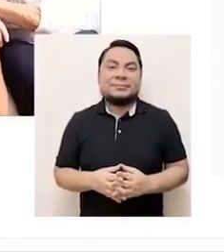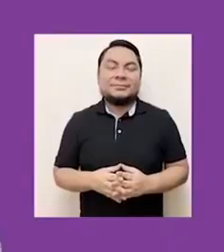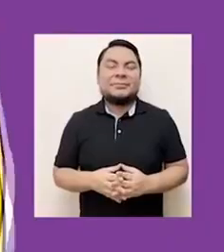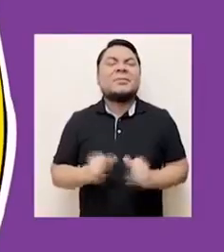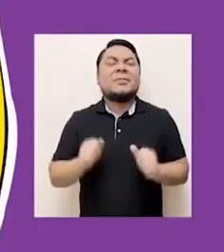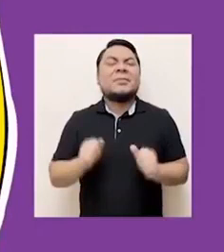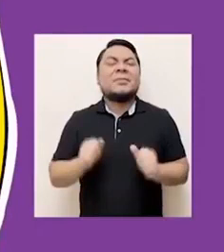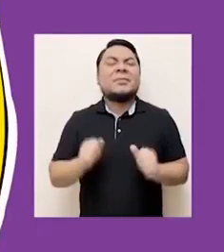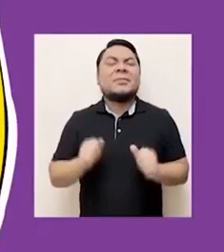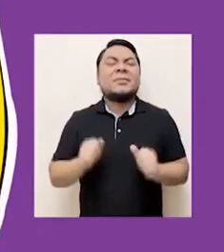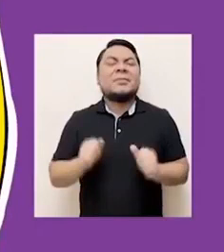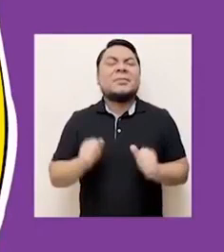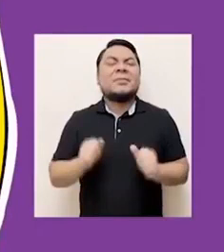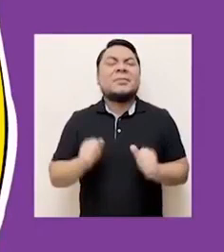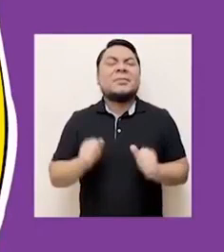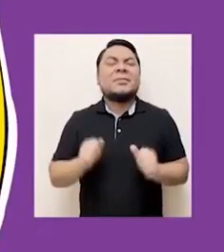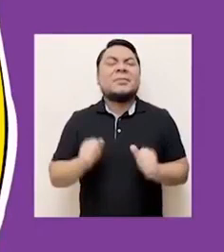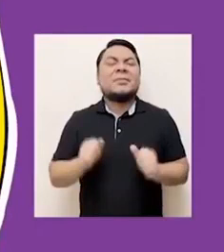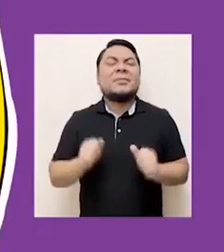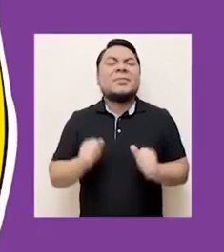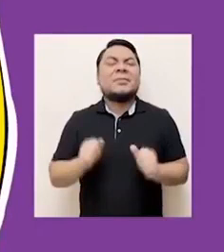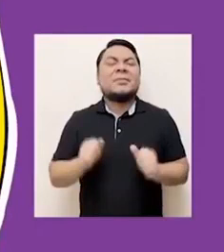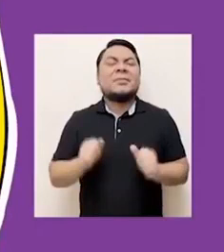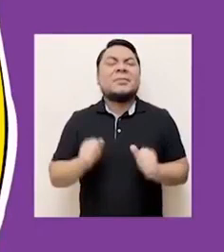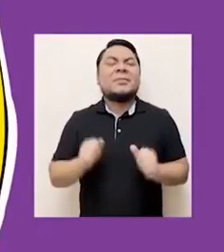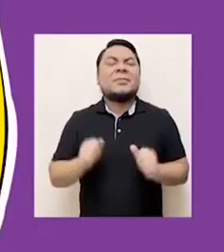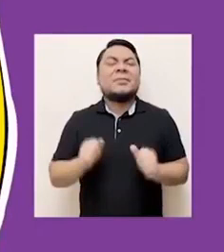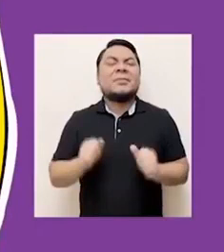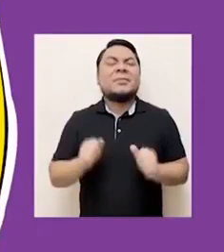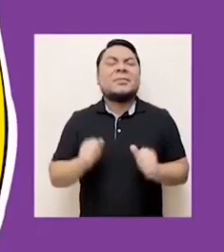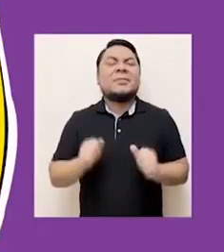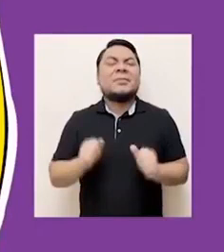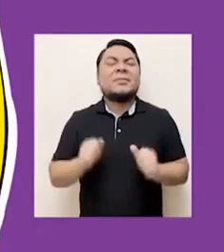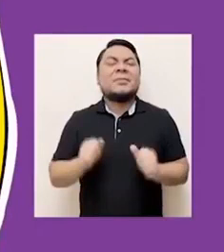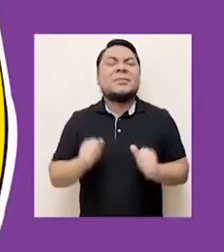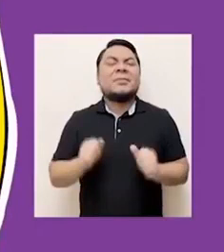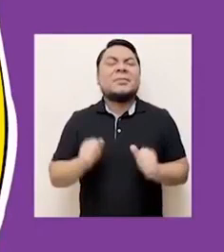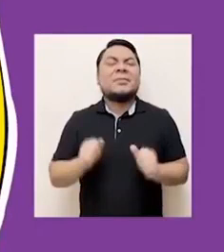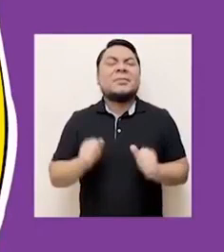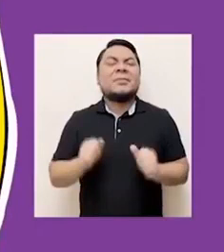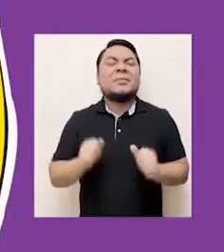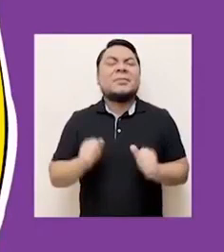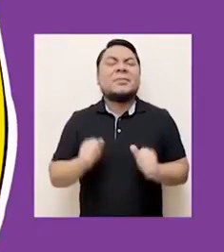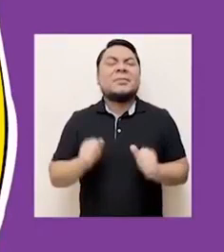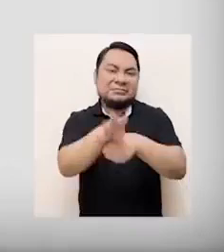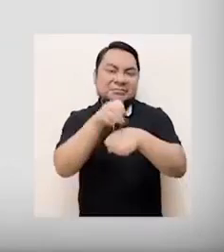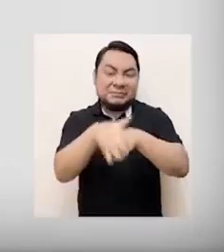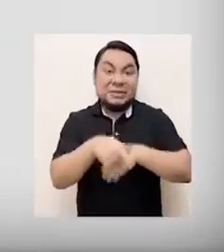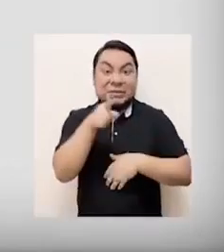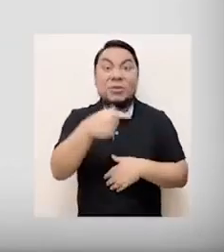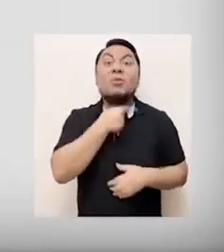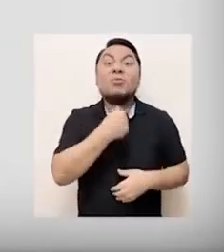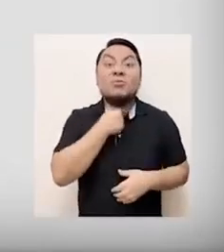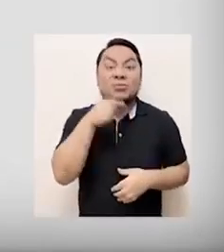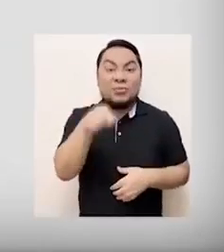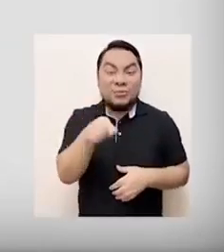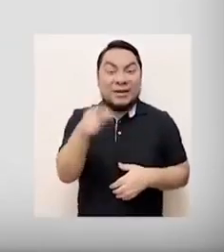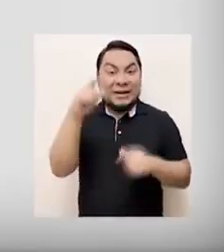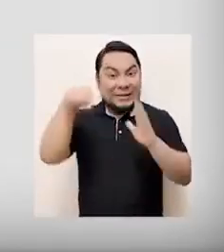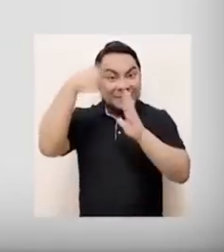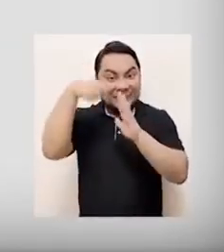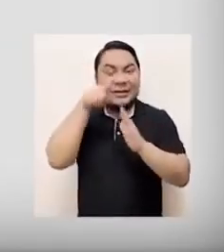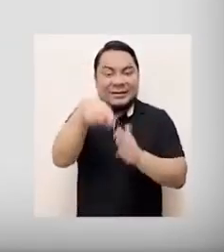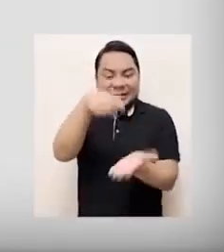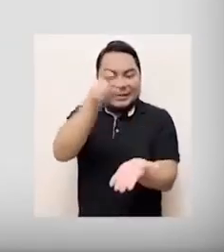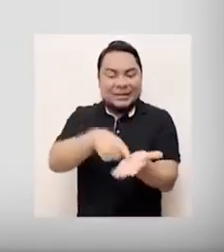y podemos hacerlo coméntenos su experiencia al practicar estas sencillas recomendaciones si le gustó nuestro